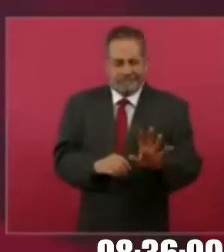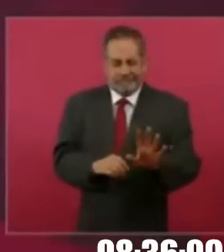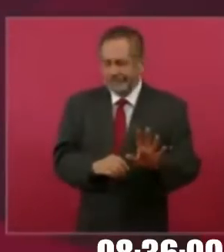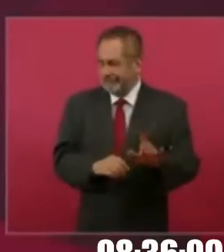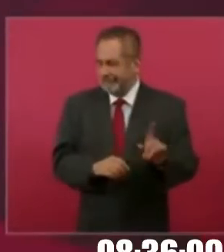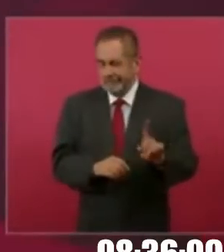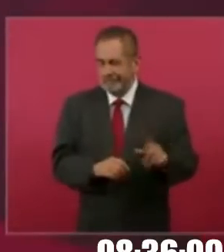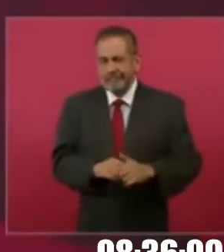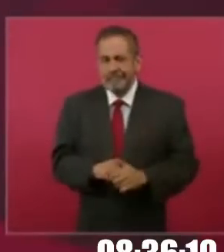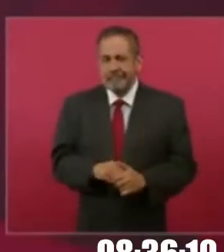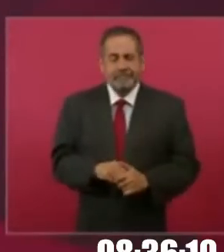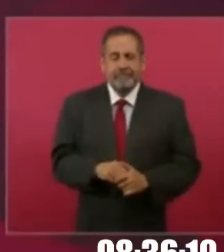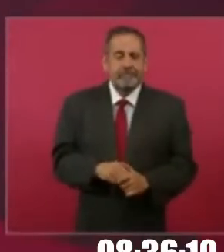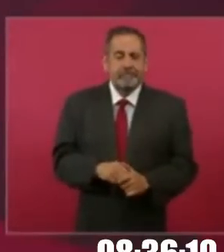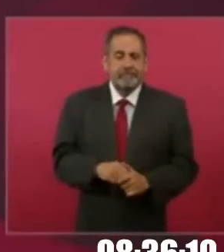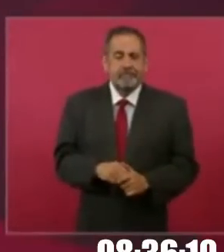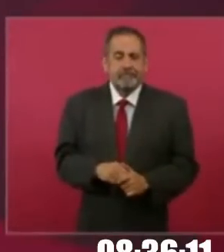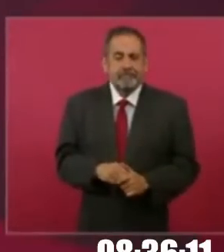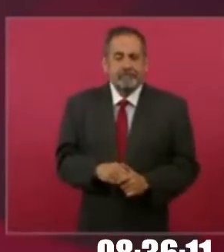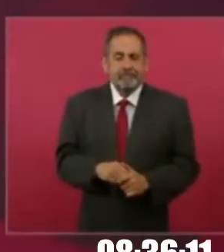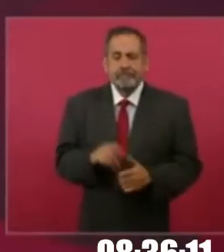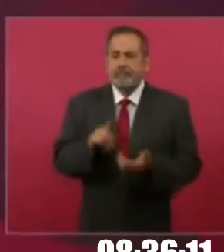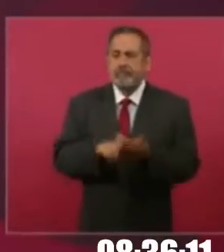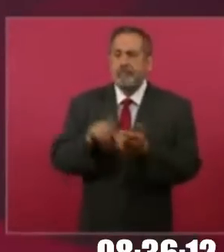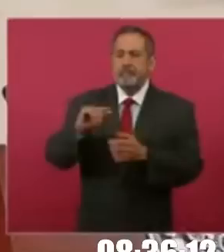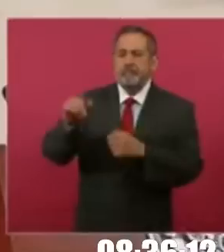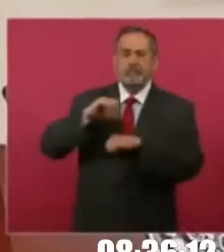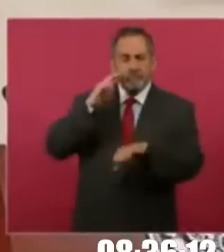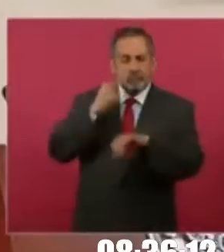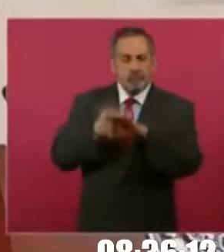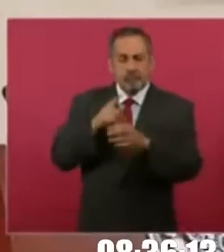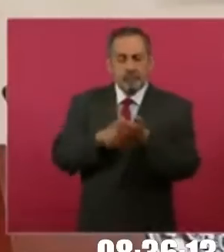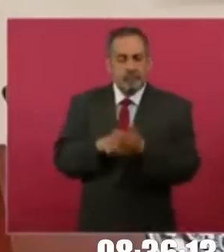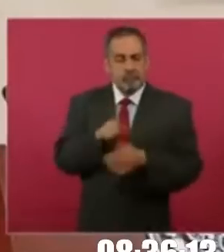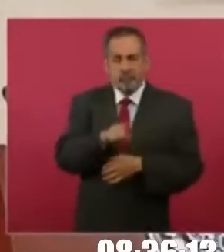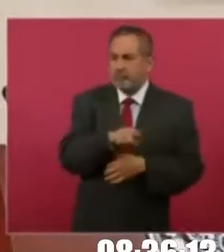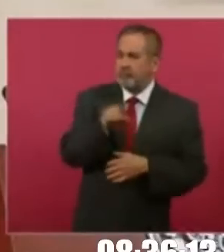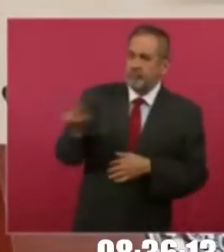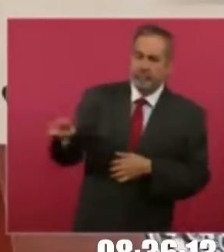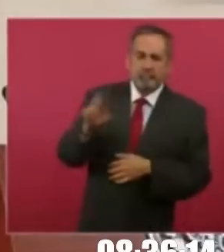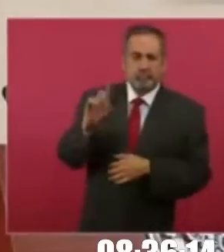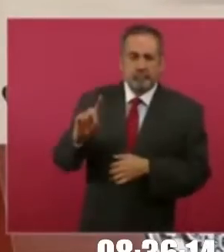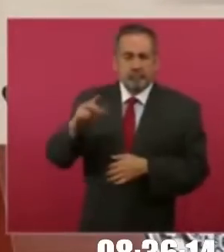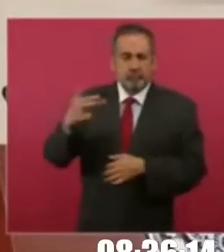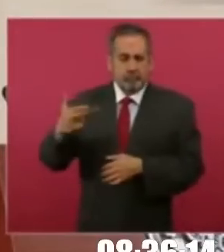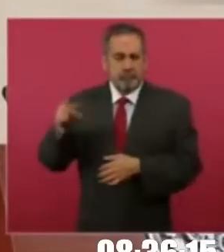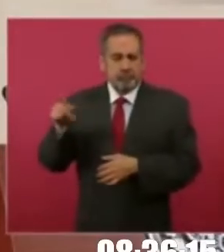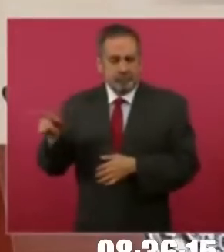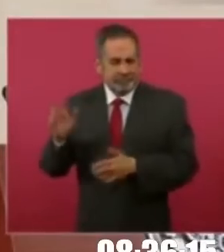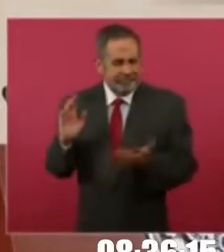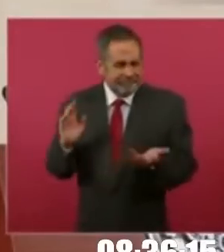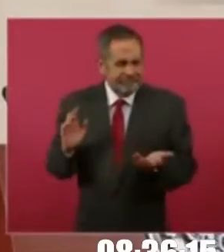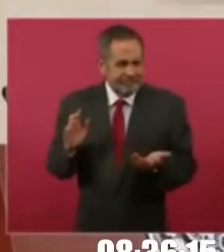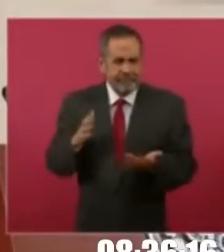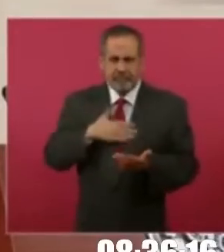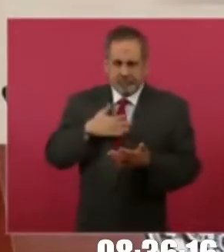autoridad correspondiente y para eso está derechos humanos y nosotros